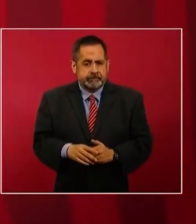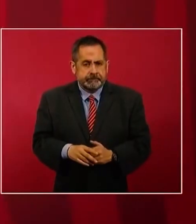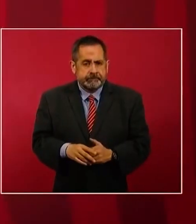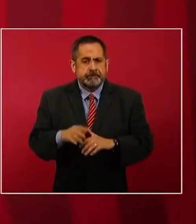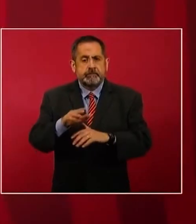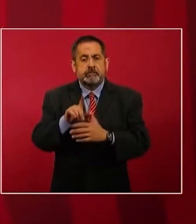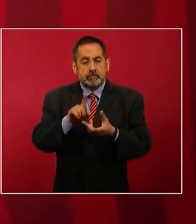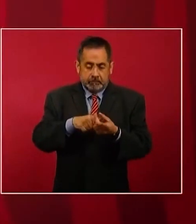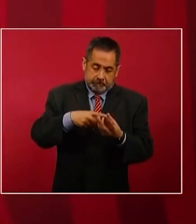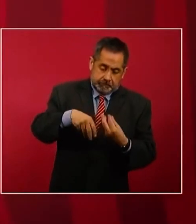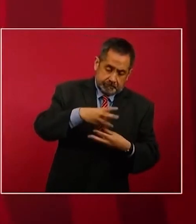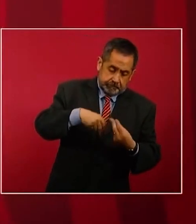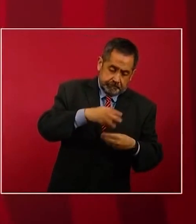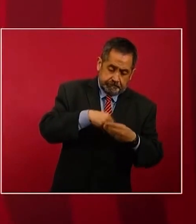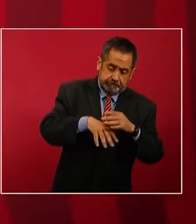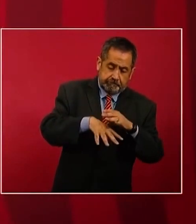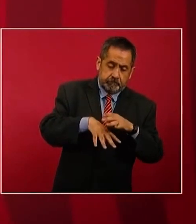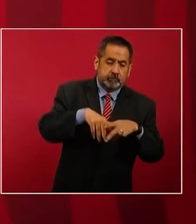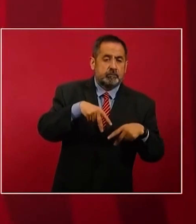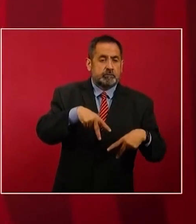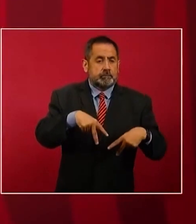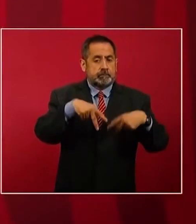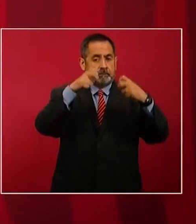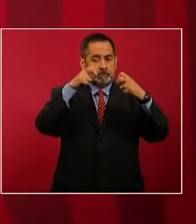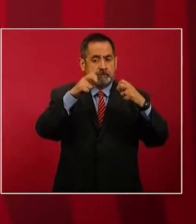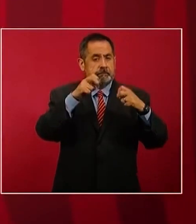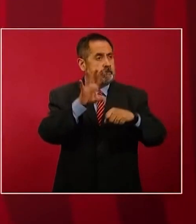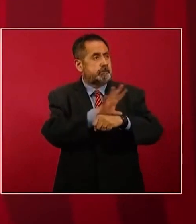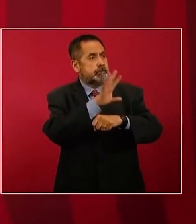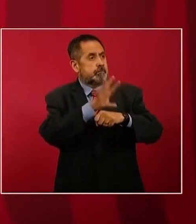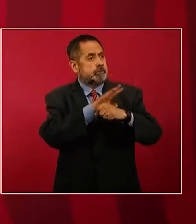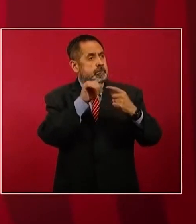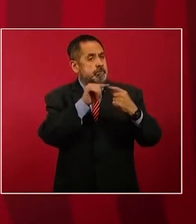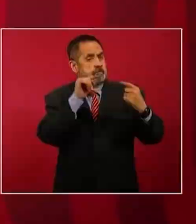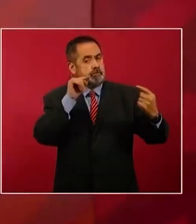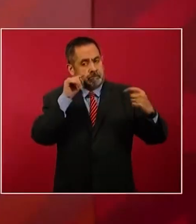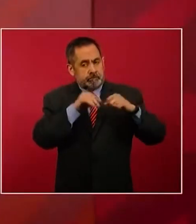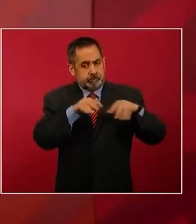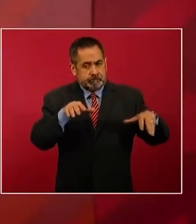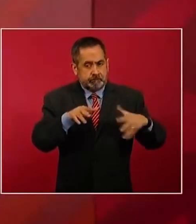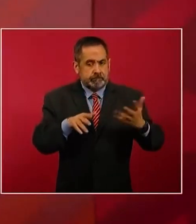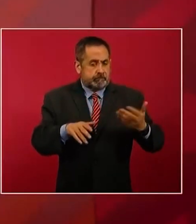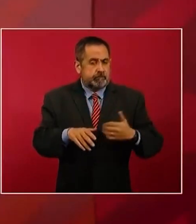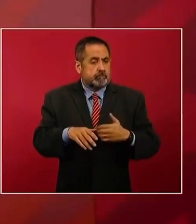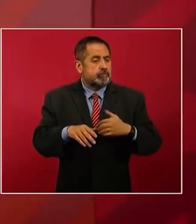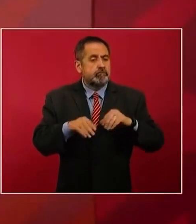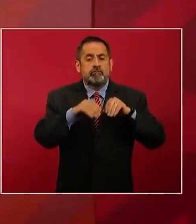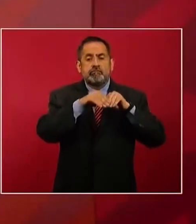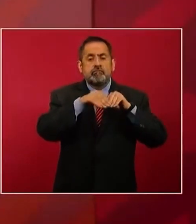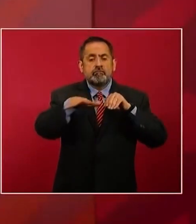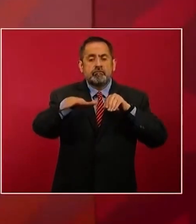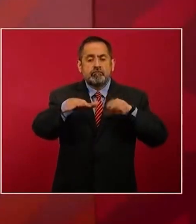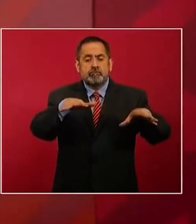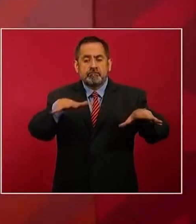a generación de energía eléctrica. Y la distribución